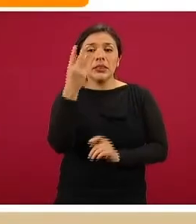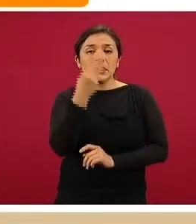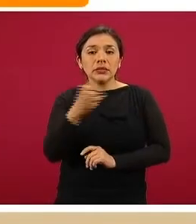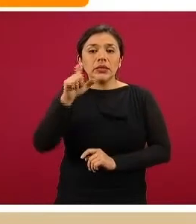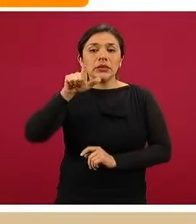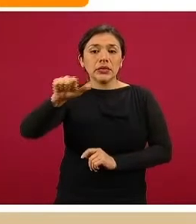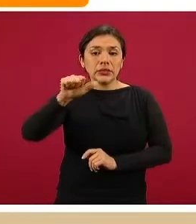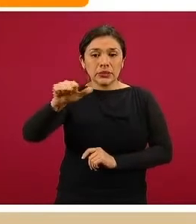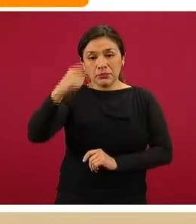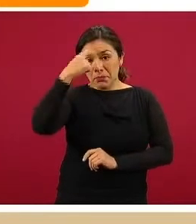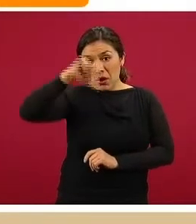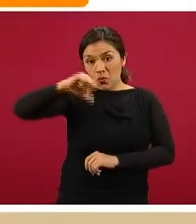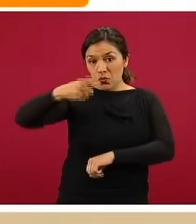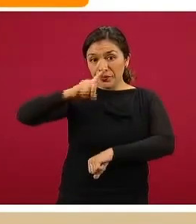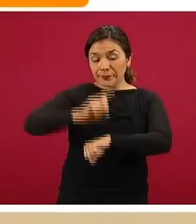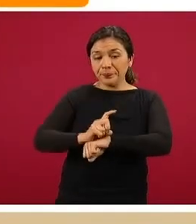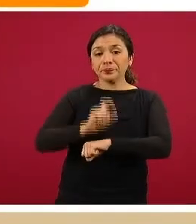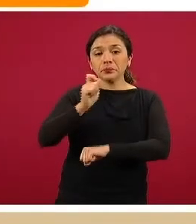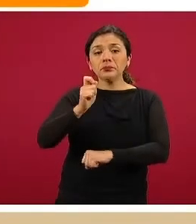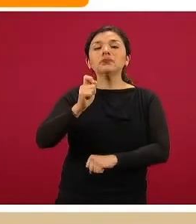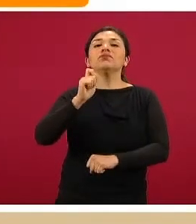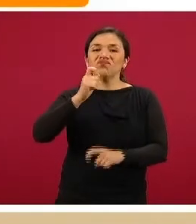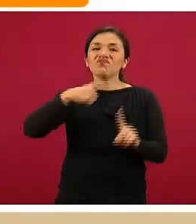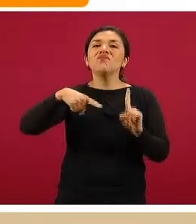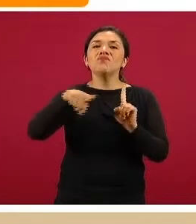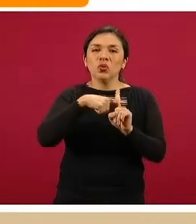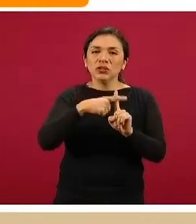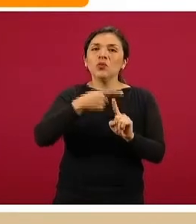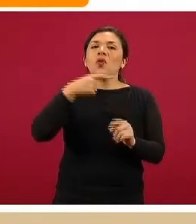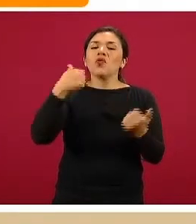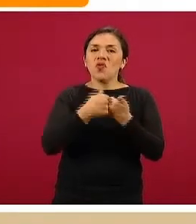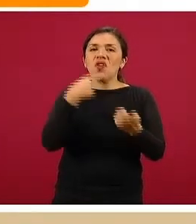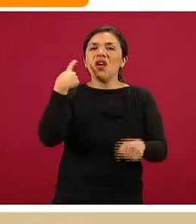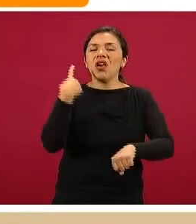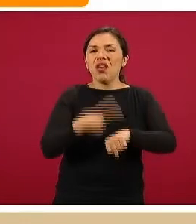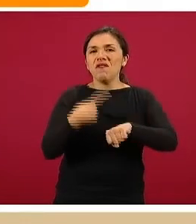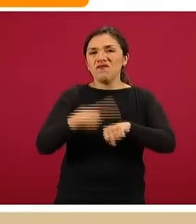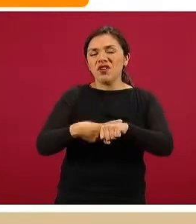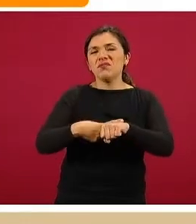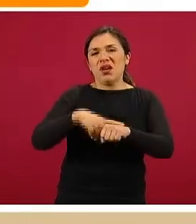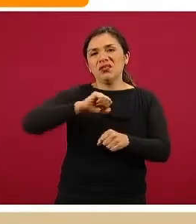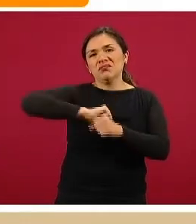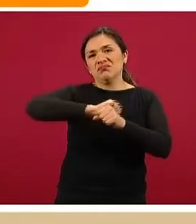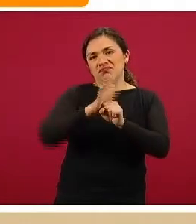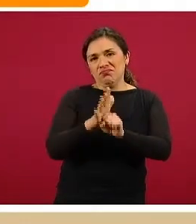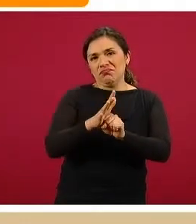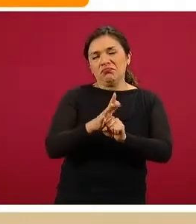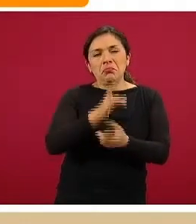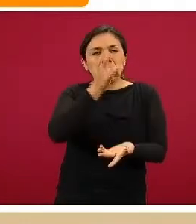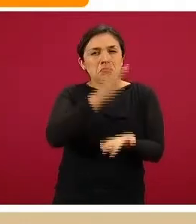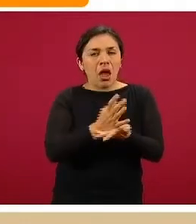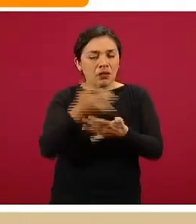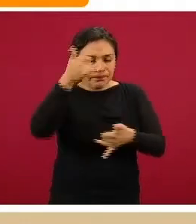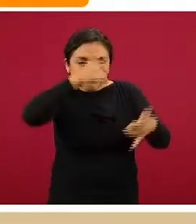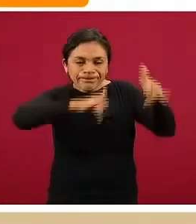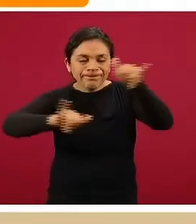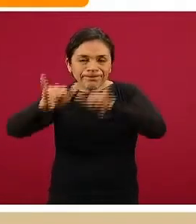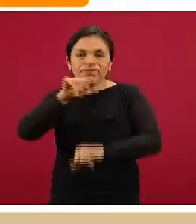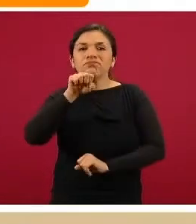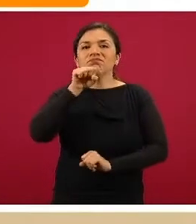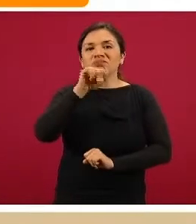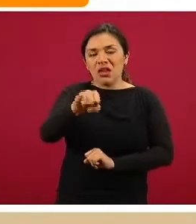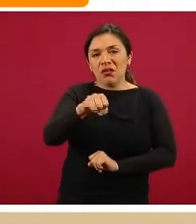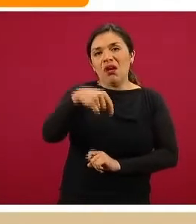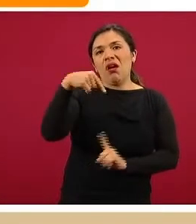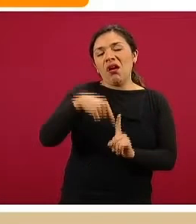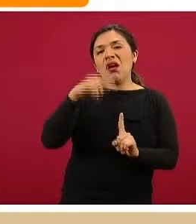743.216 para el corte del día de hoy han dado ya positivas a la prueba que identifica el virus SARS-CoV-2 y por